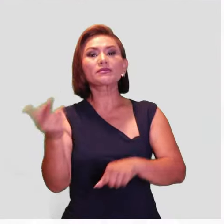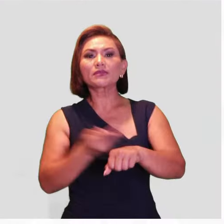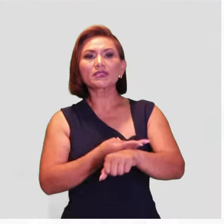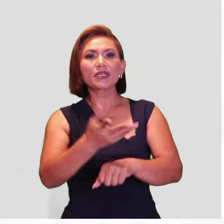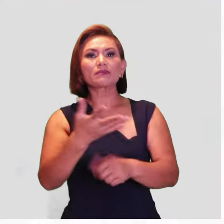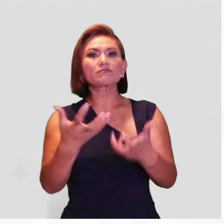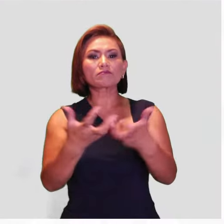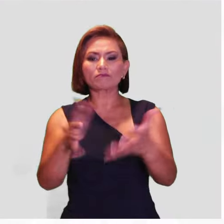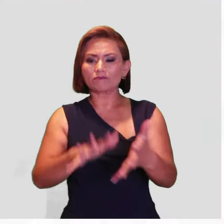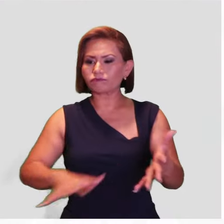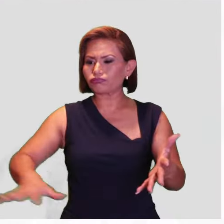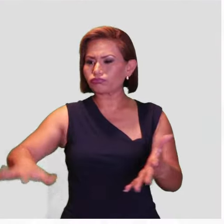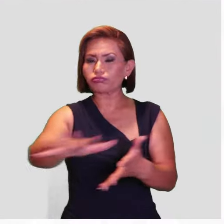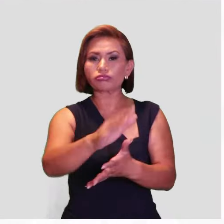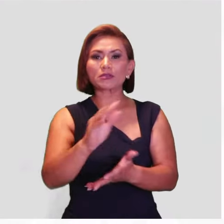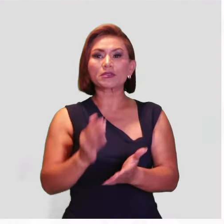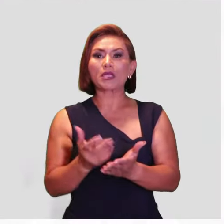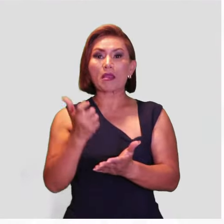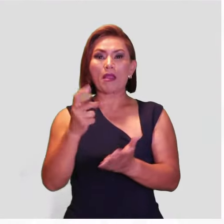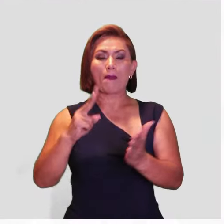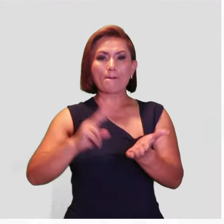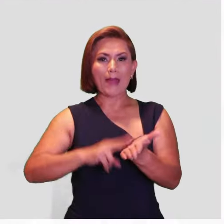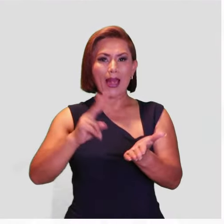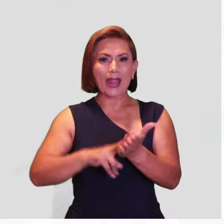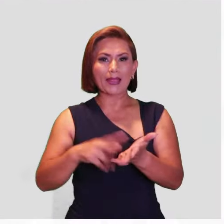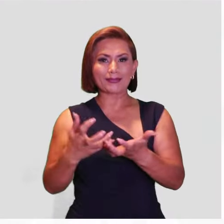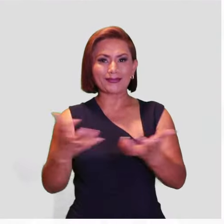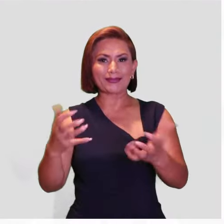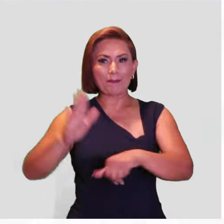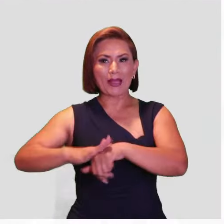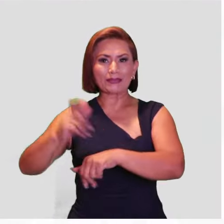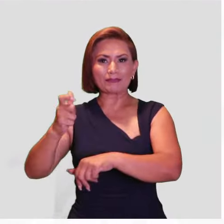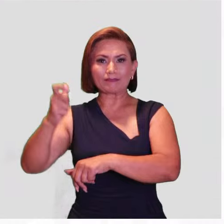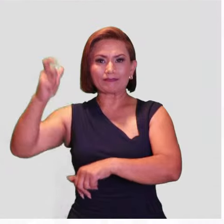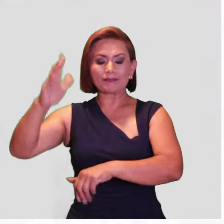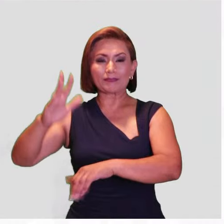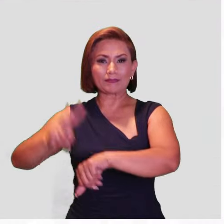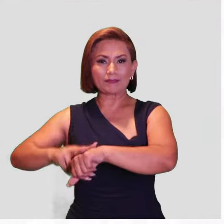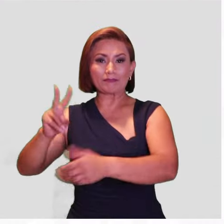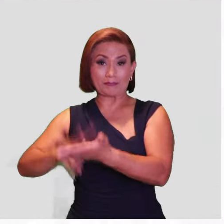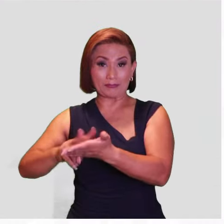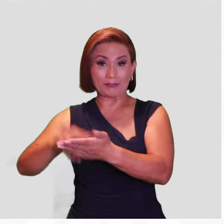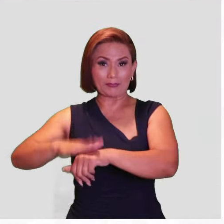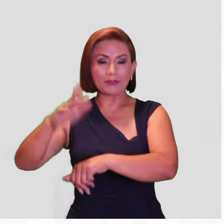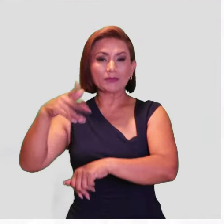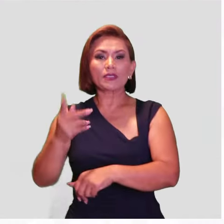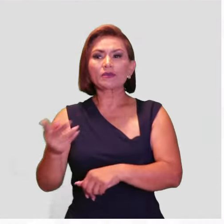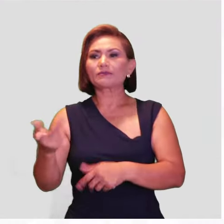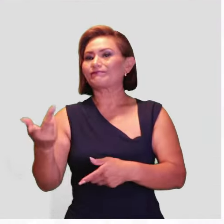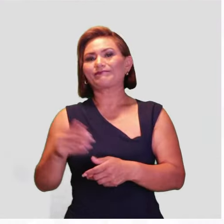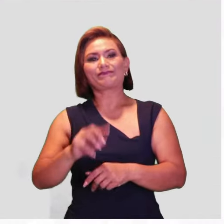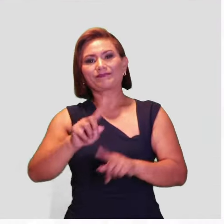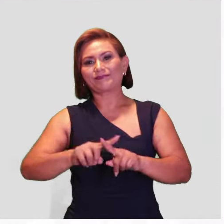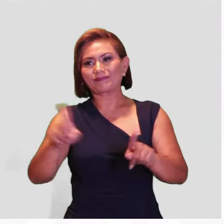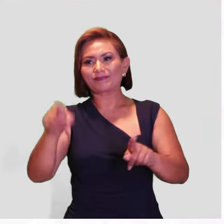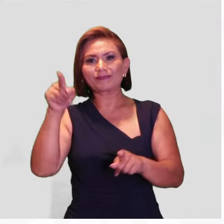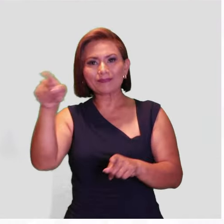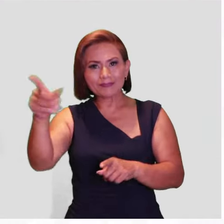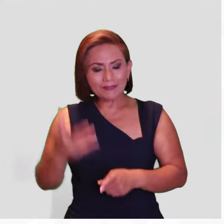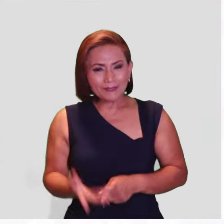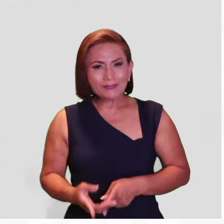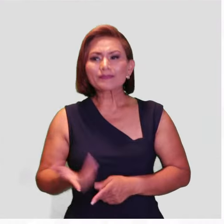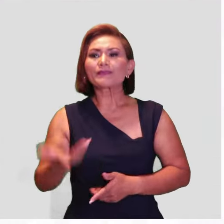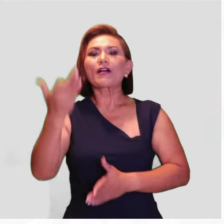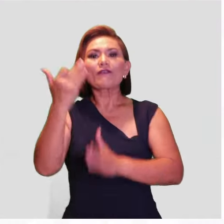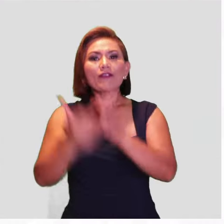que incrementan cada año, pero que en la misma medida de incrementos deberían de mejorar las condiciones de servicios públicos. Tal es el caso de Puerta de Alegrías, que vive esta